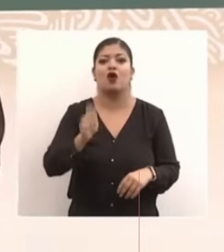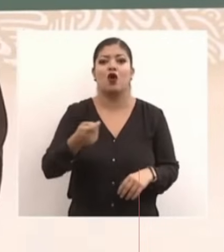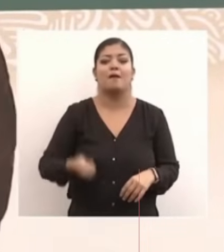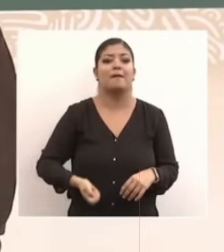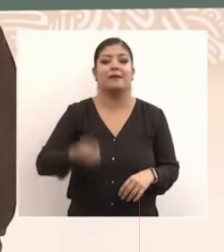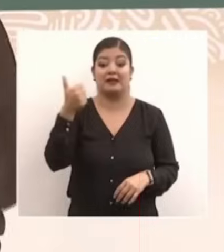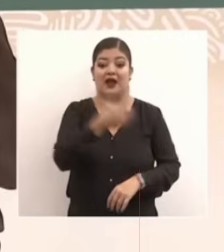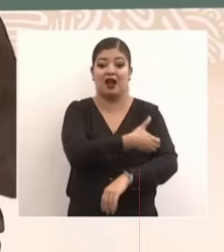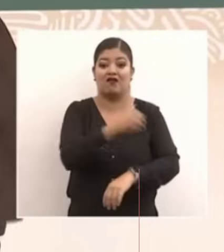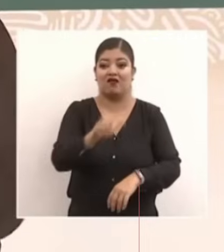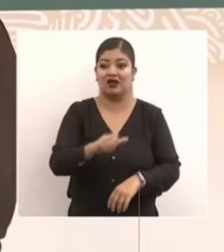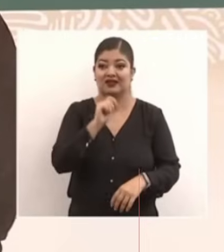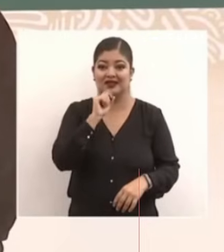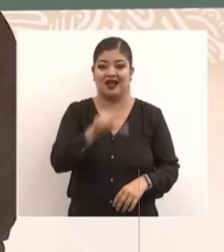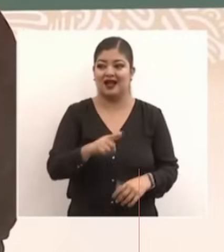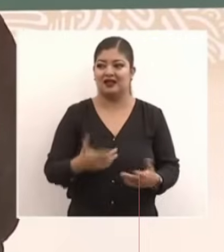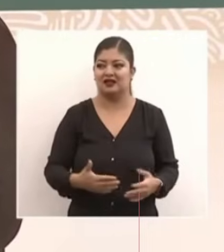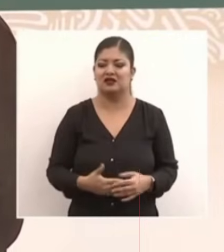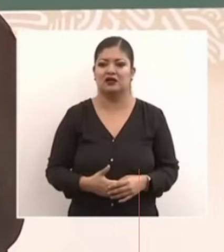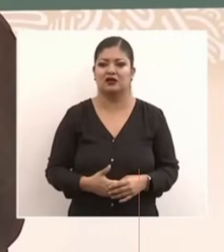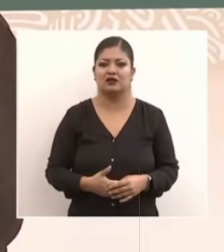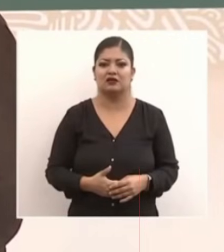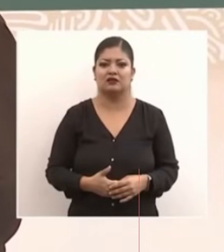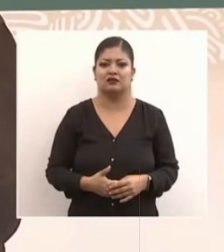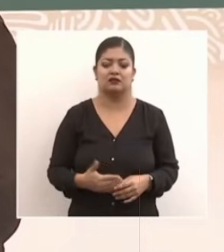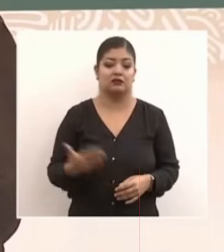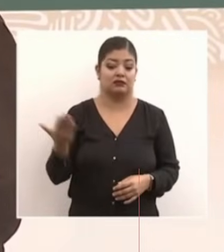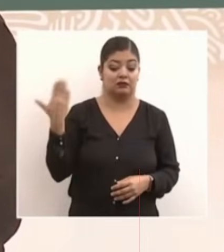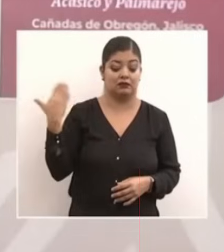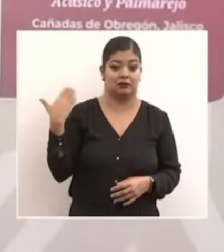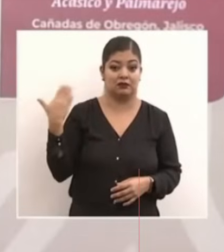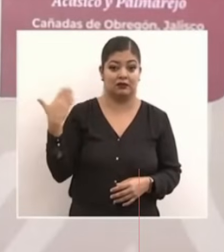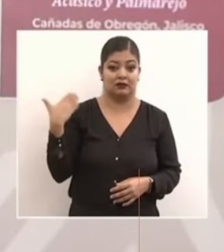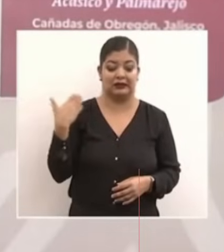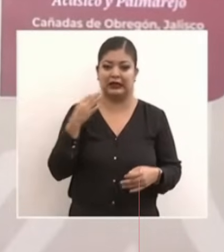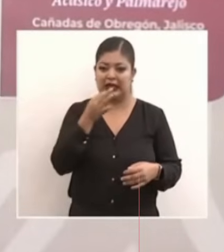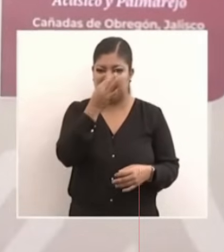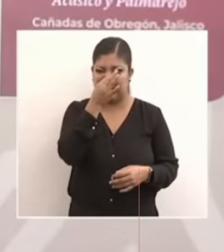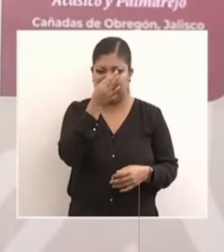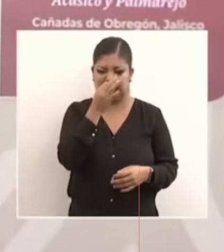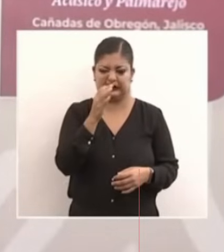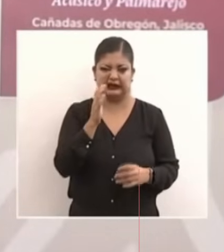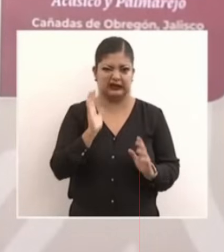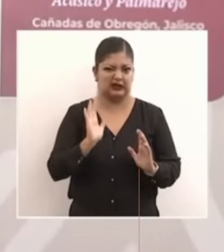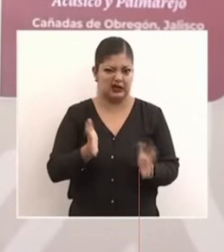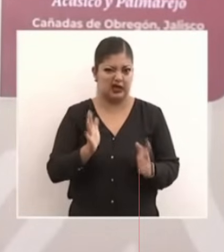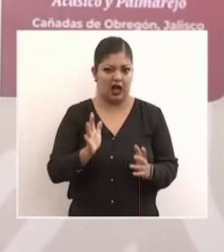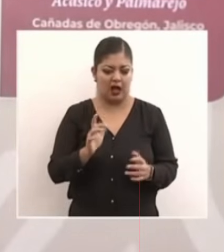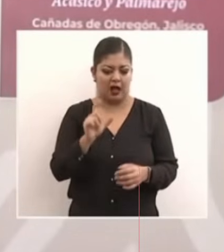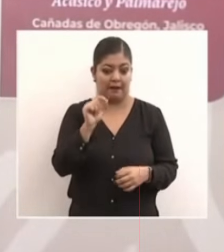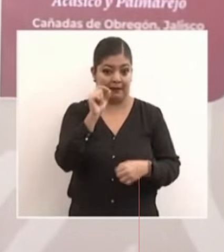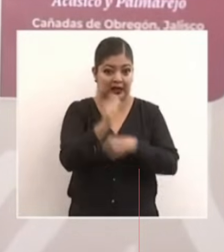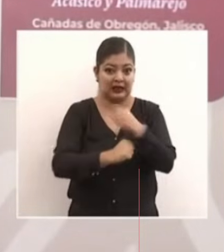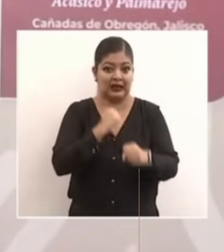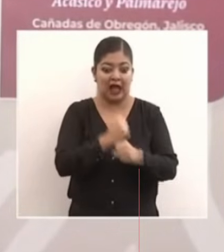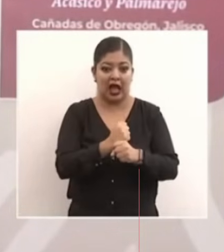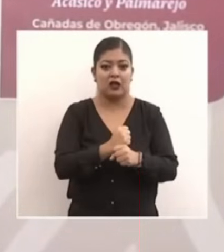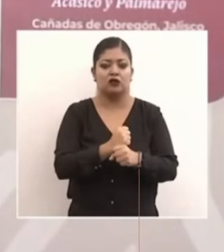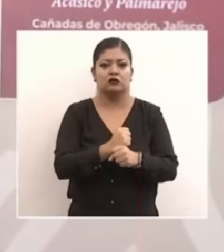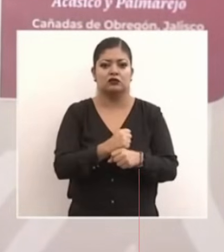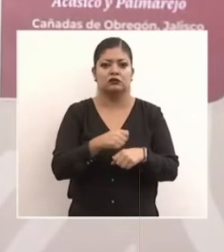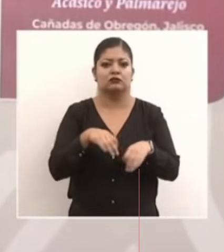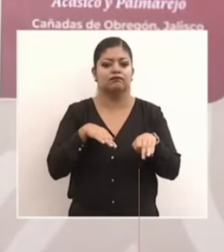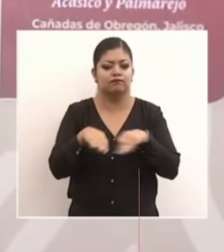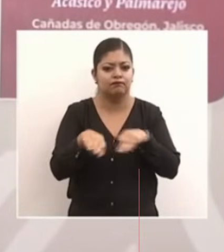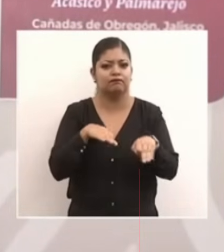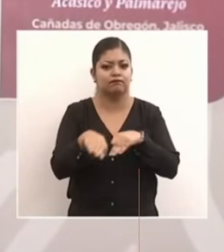política de Jalisco, porque ese origen fue con usted. Hace casi ya 20 años trabajamos juntos por